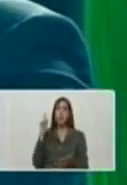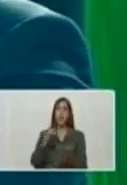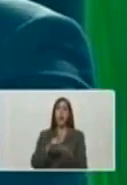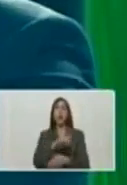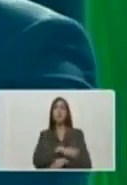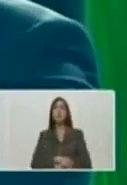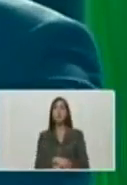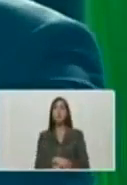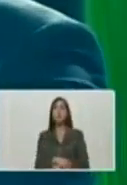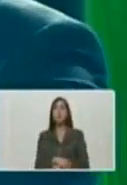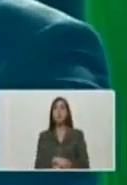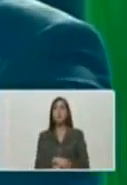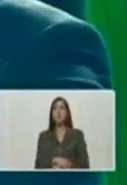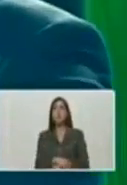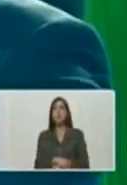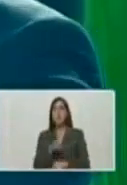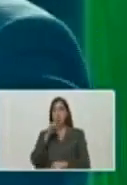Y en usted,